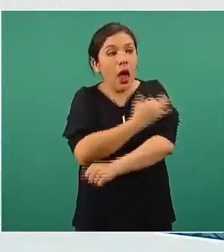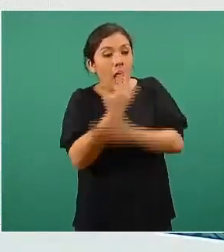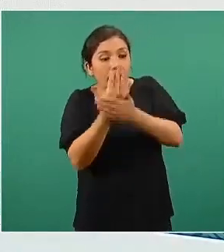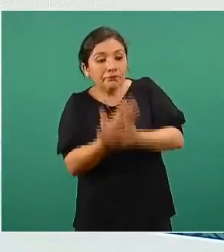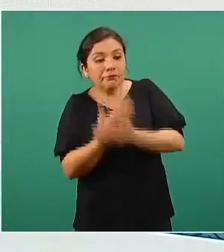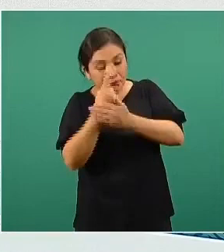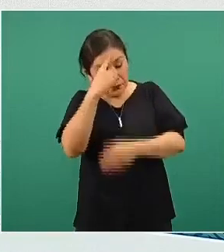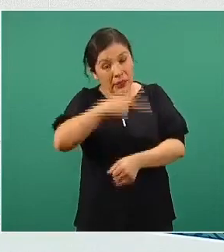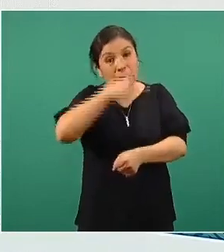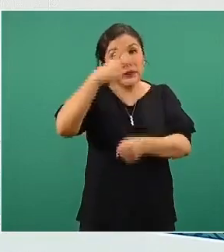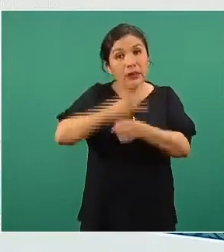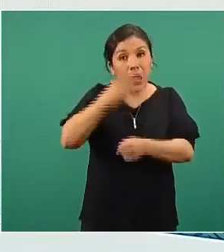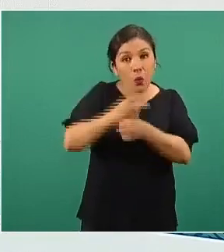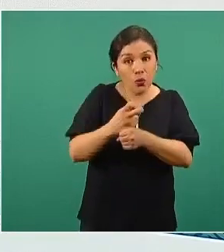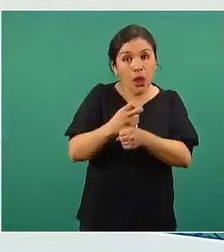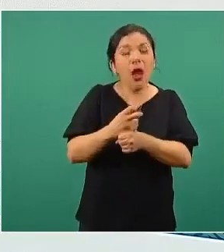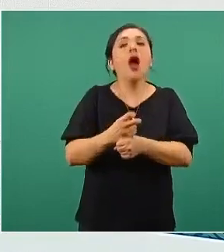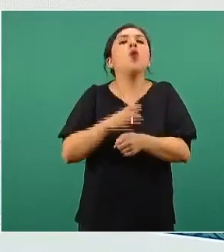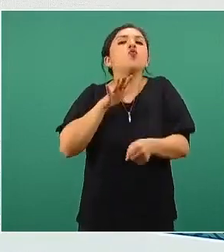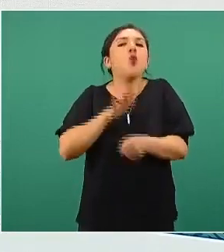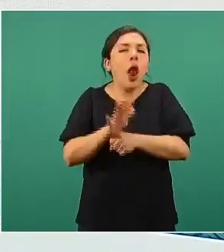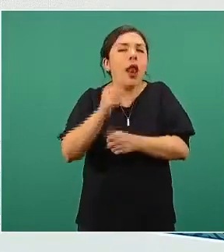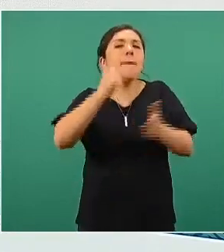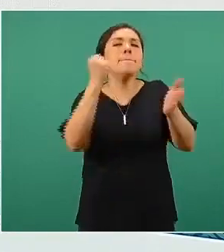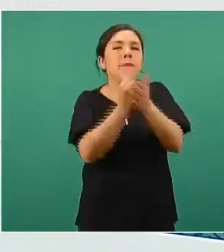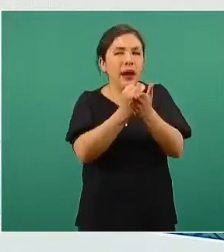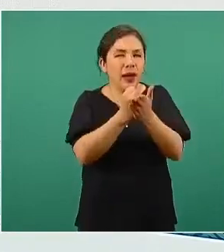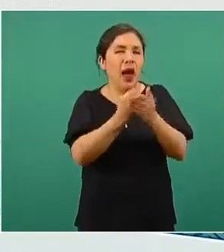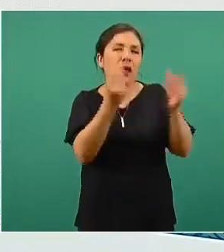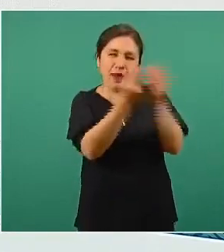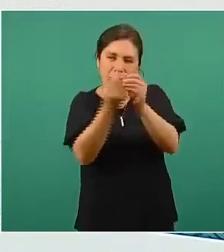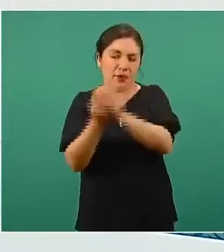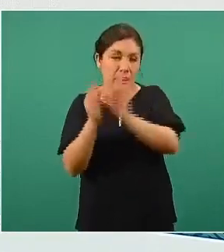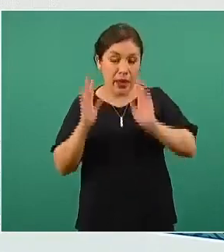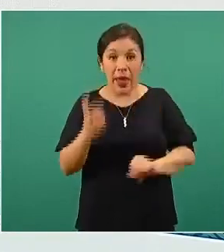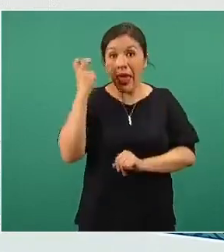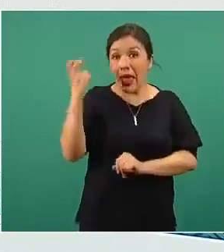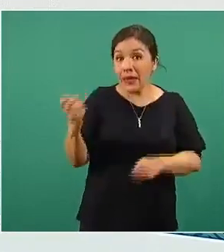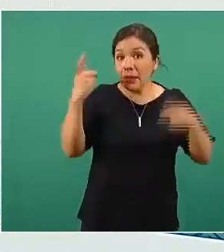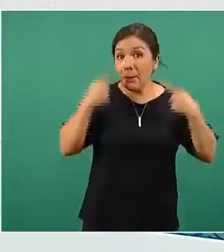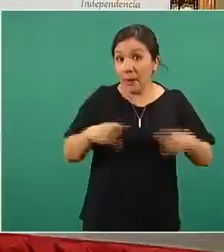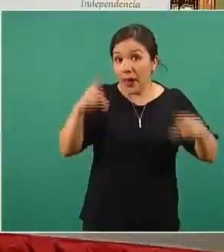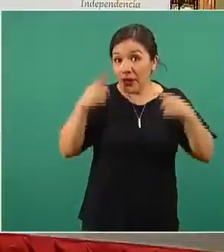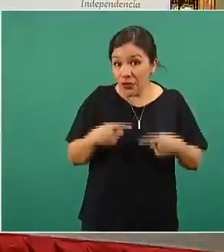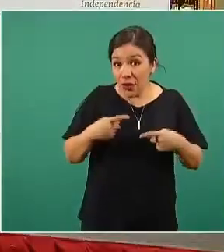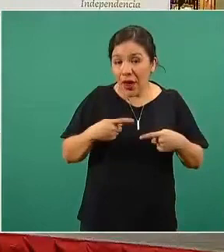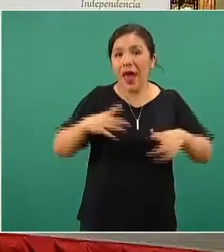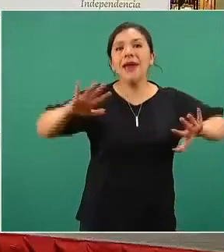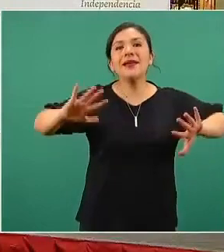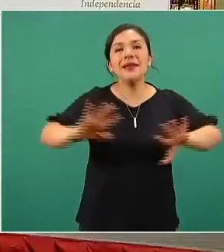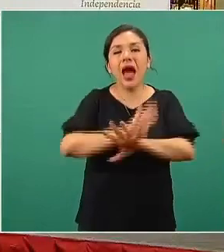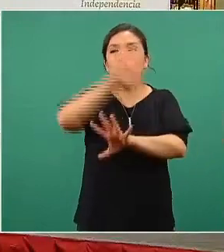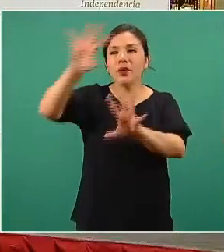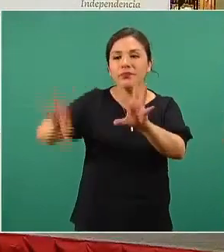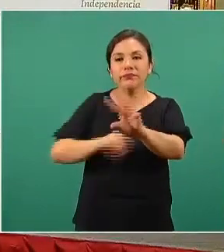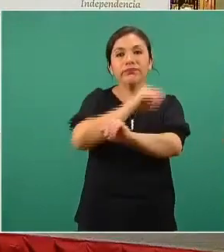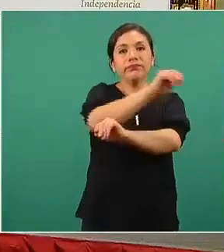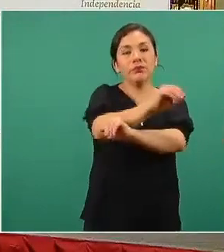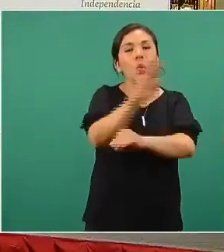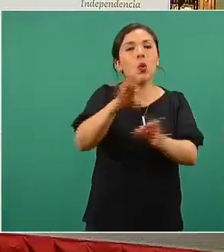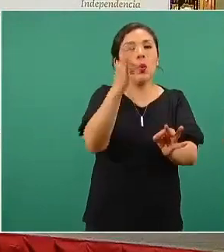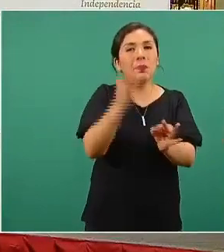y la vacuna, el tipo de vacuna recibido, estas personas pasarán a esta